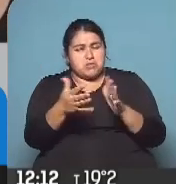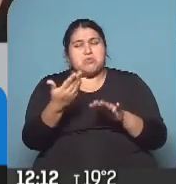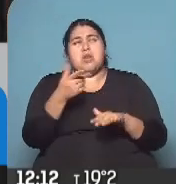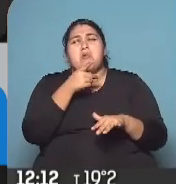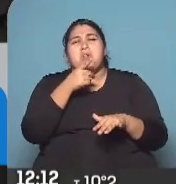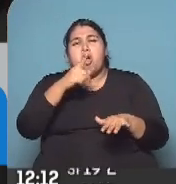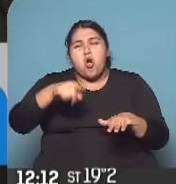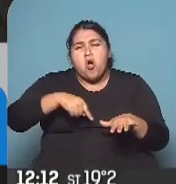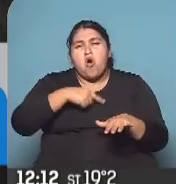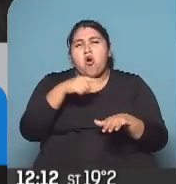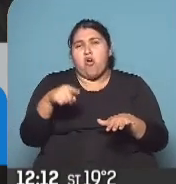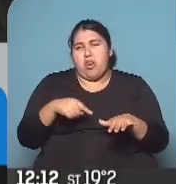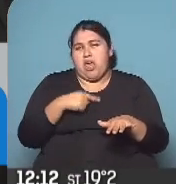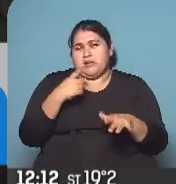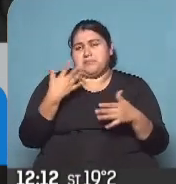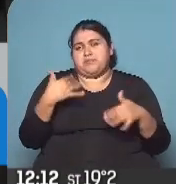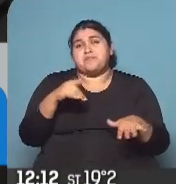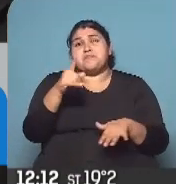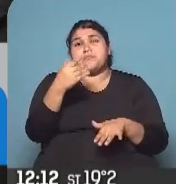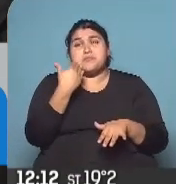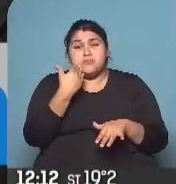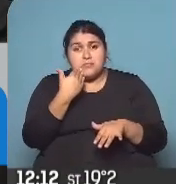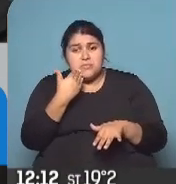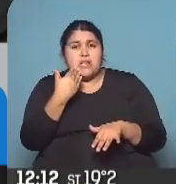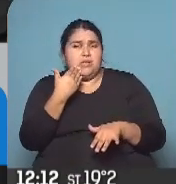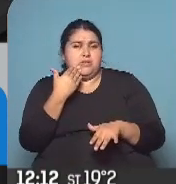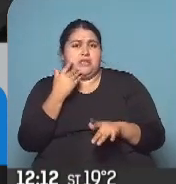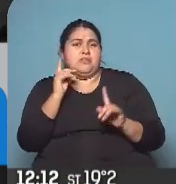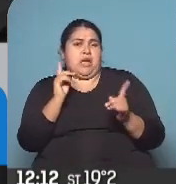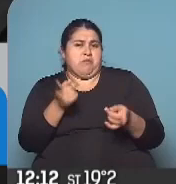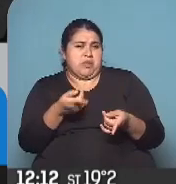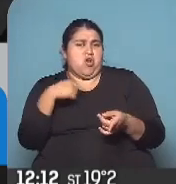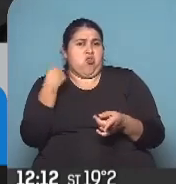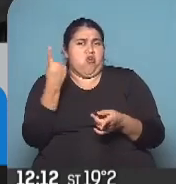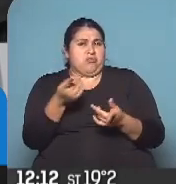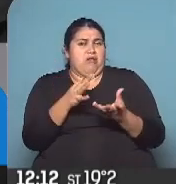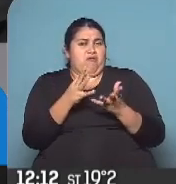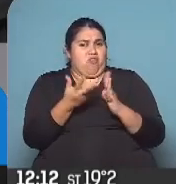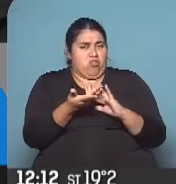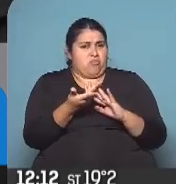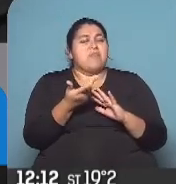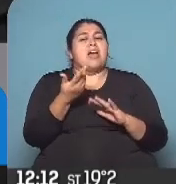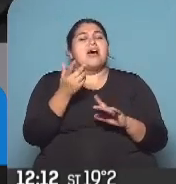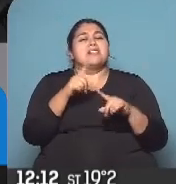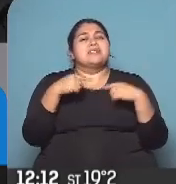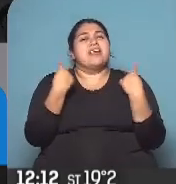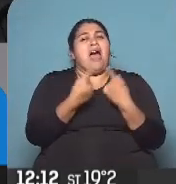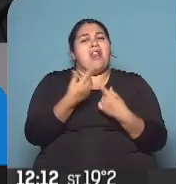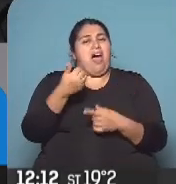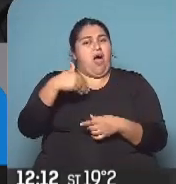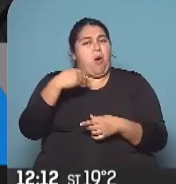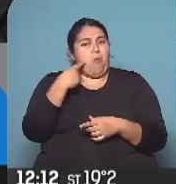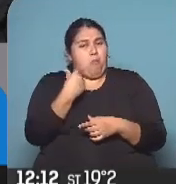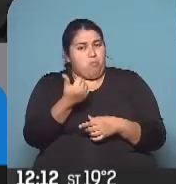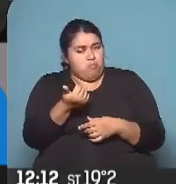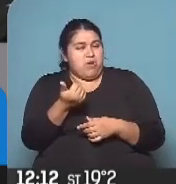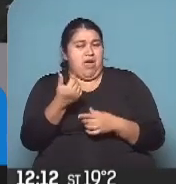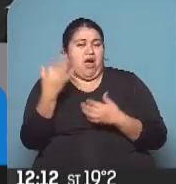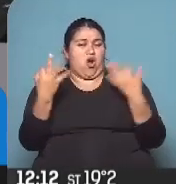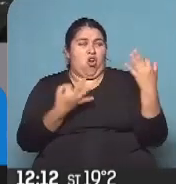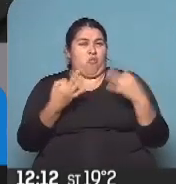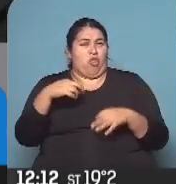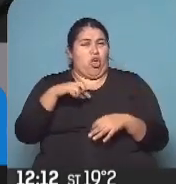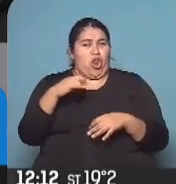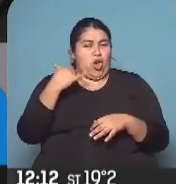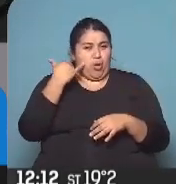a partir de las horas de la tarde, también otras sesiones allí en la sala AMIA de los tribunales federales de Comodoro Py, allí en el